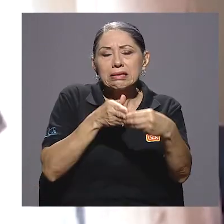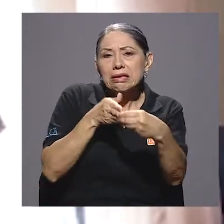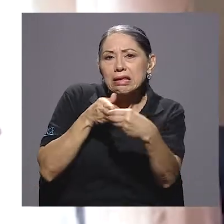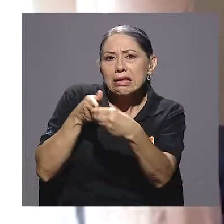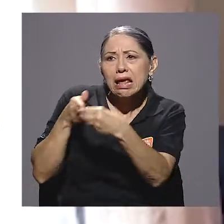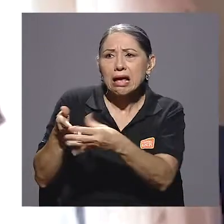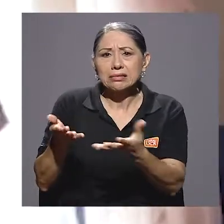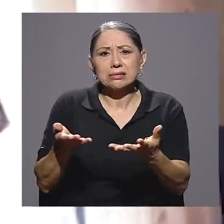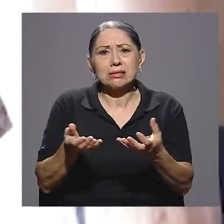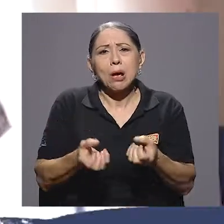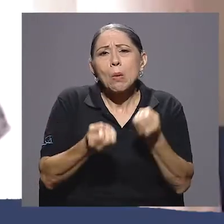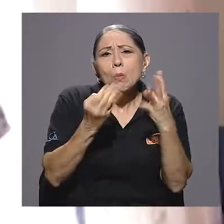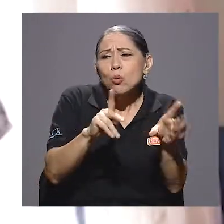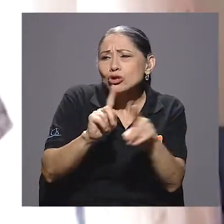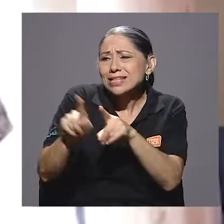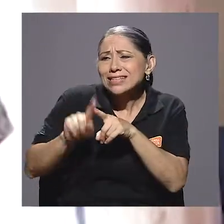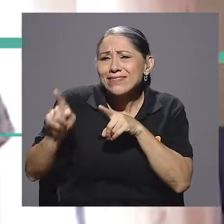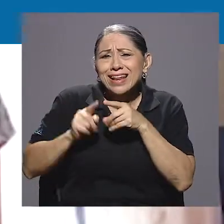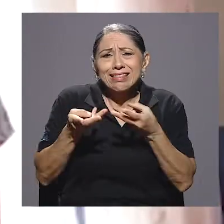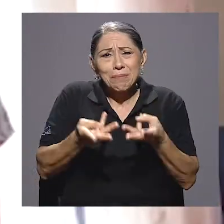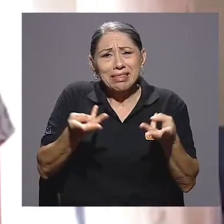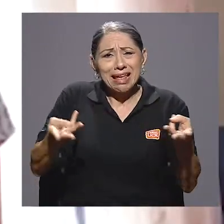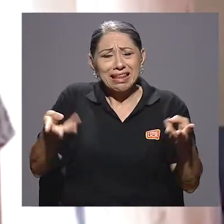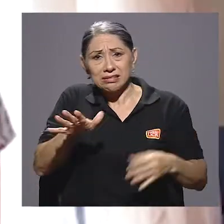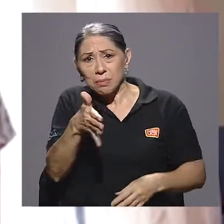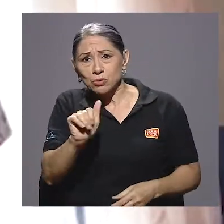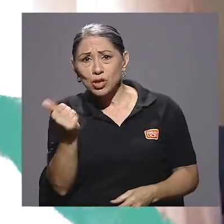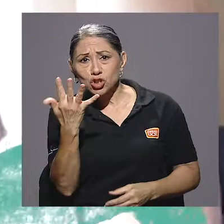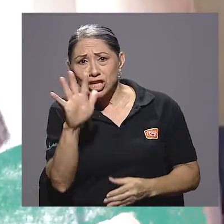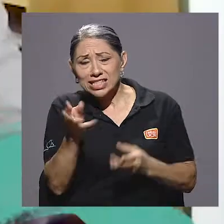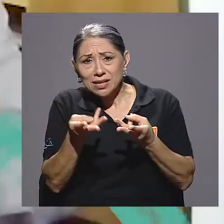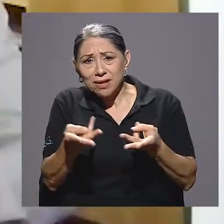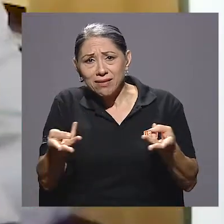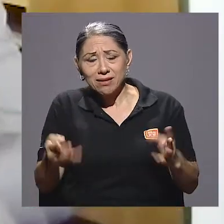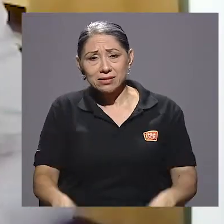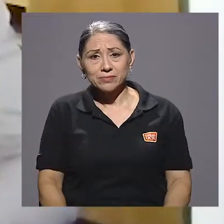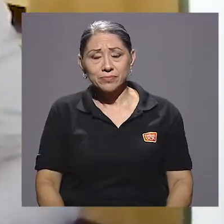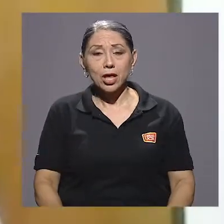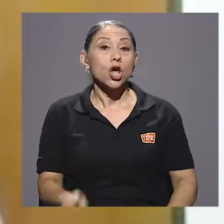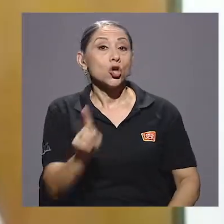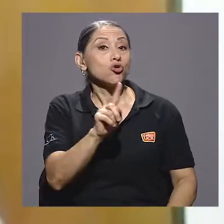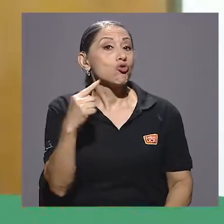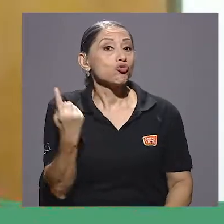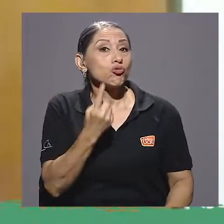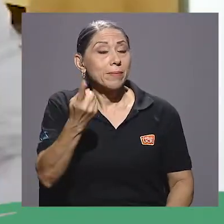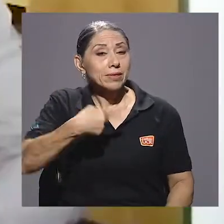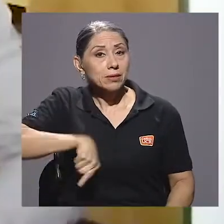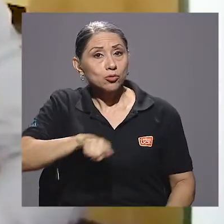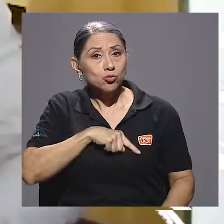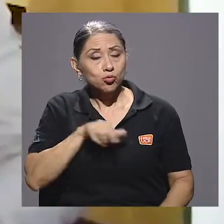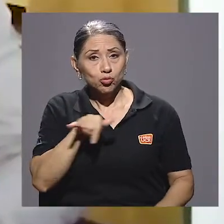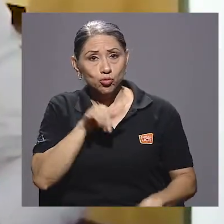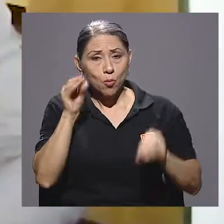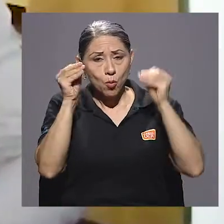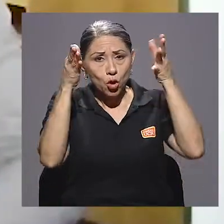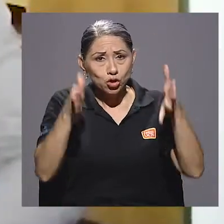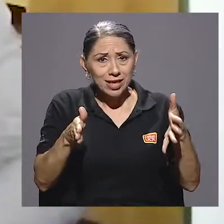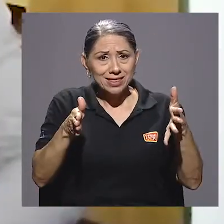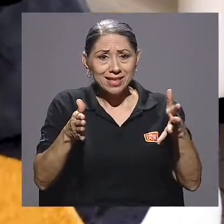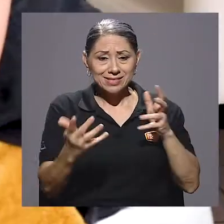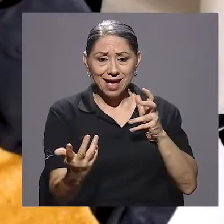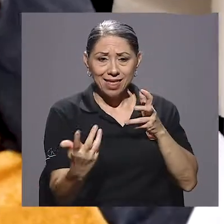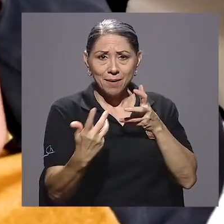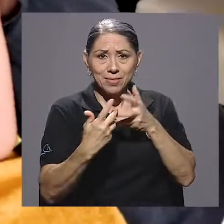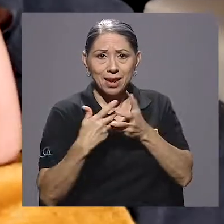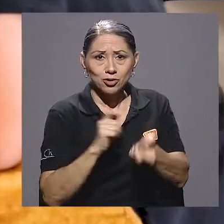guías de muchas materias, que son alrededor de 15 materias. Tenemos que no solo nosotros como docentes adaptarnos a